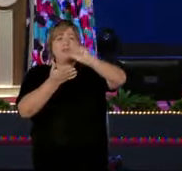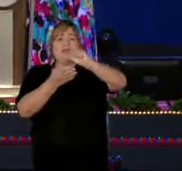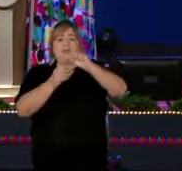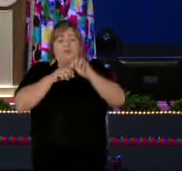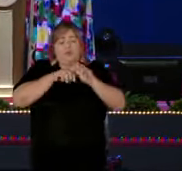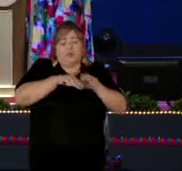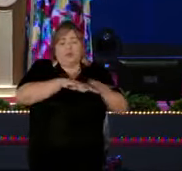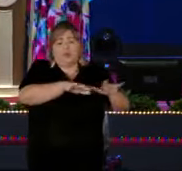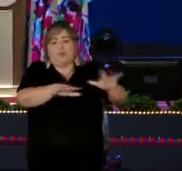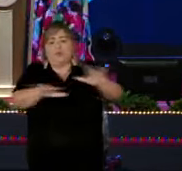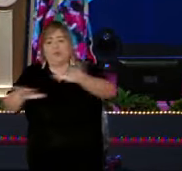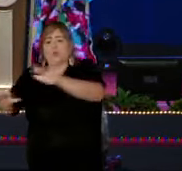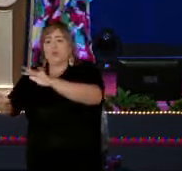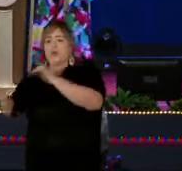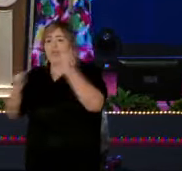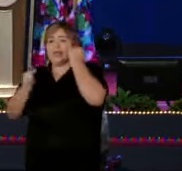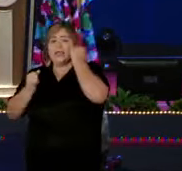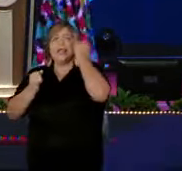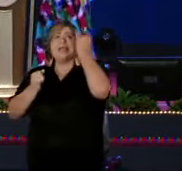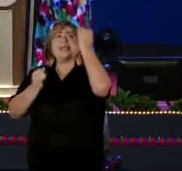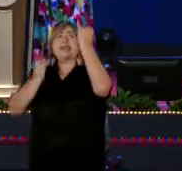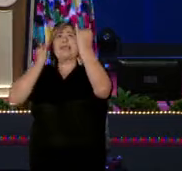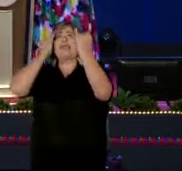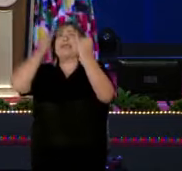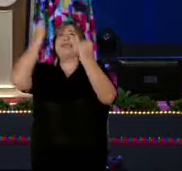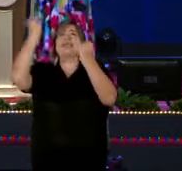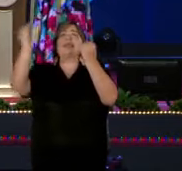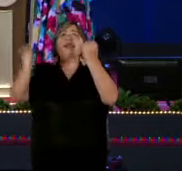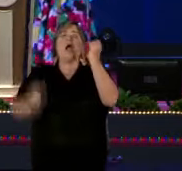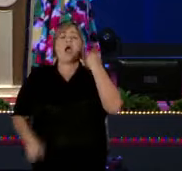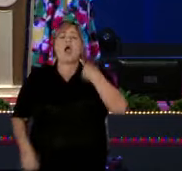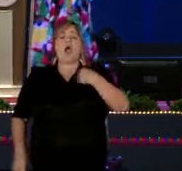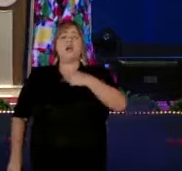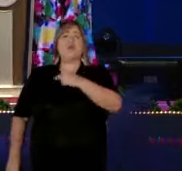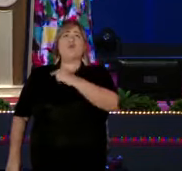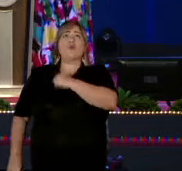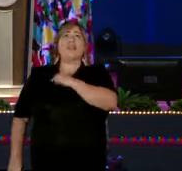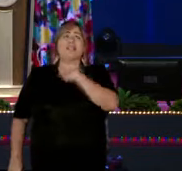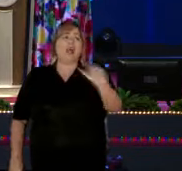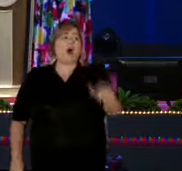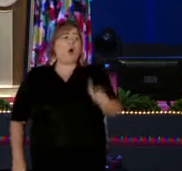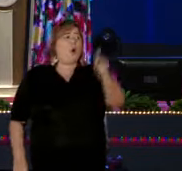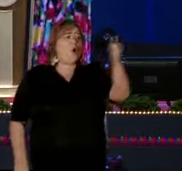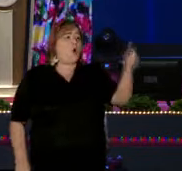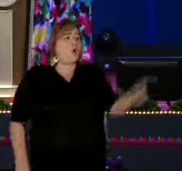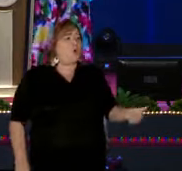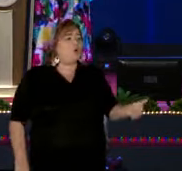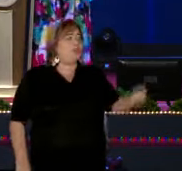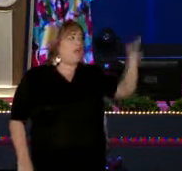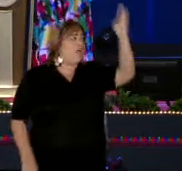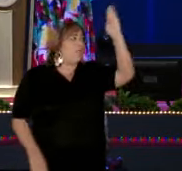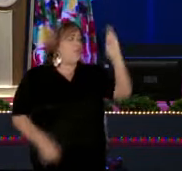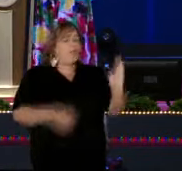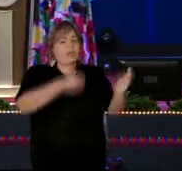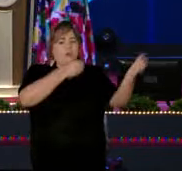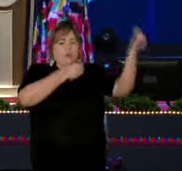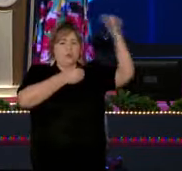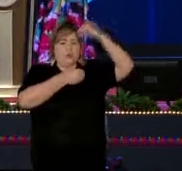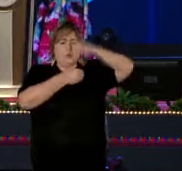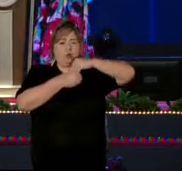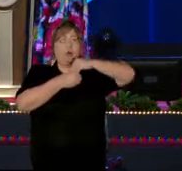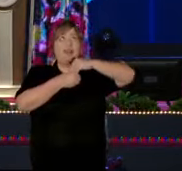Hay ideas que son nuestras. Pero hay otras que las pone Dios. Y esas son las que